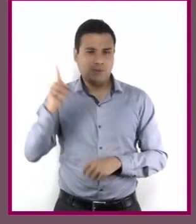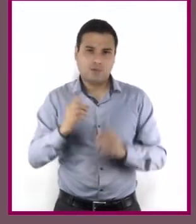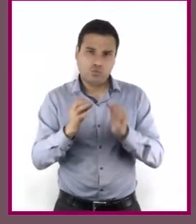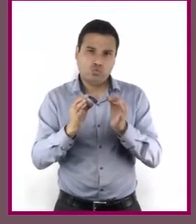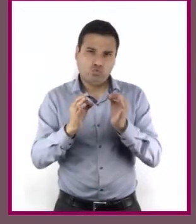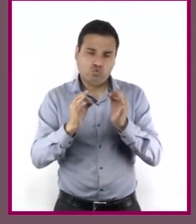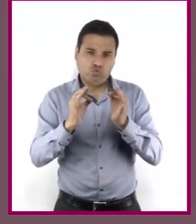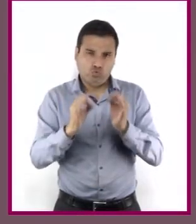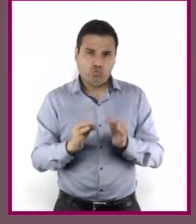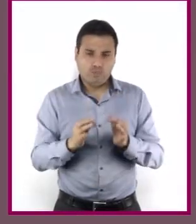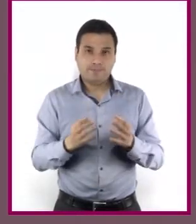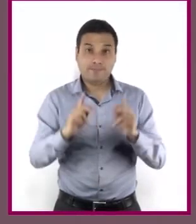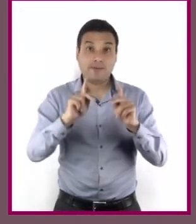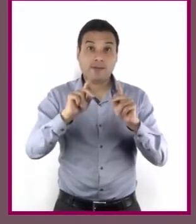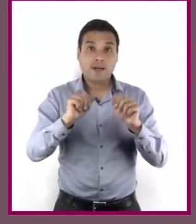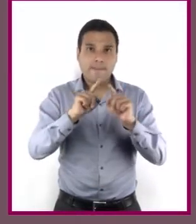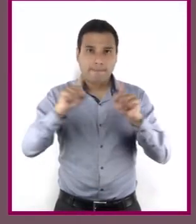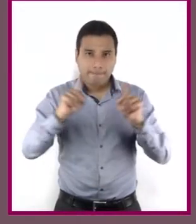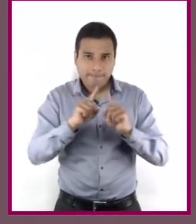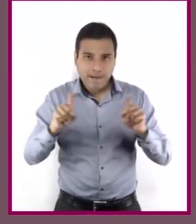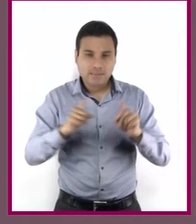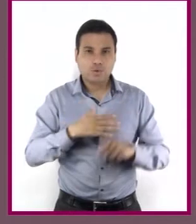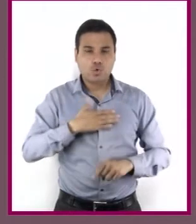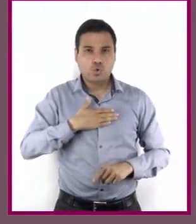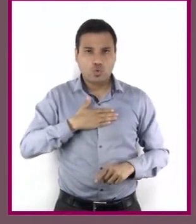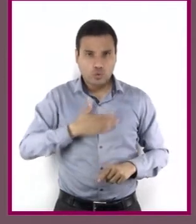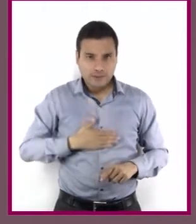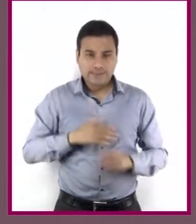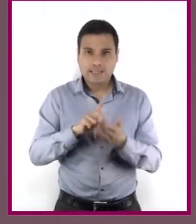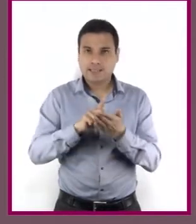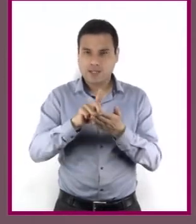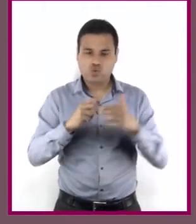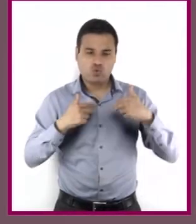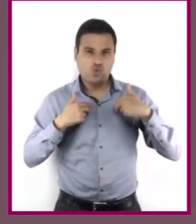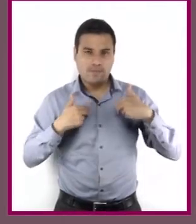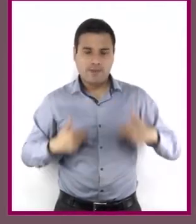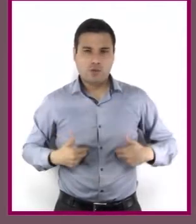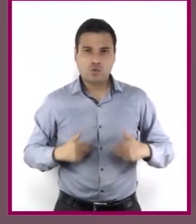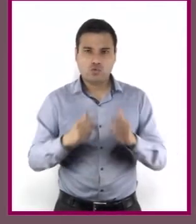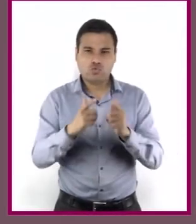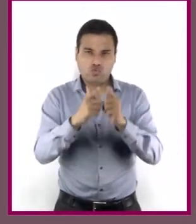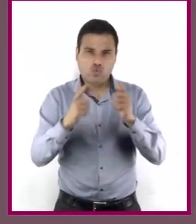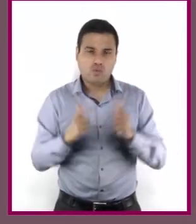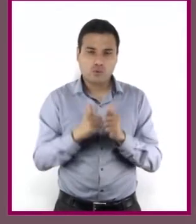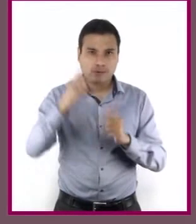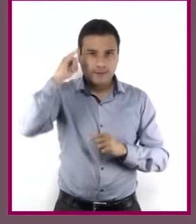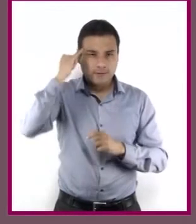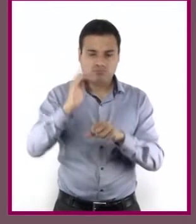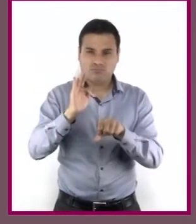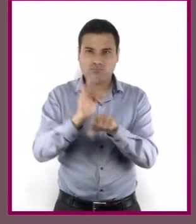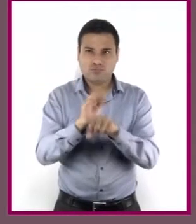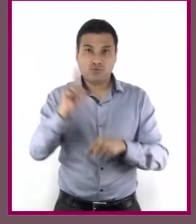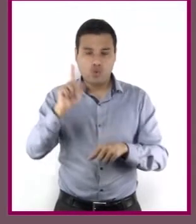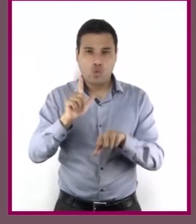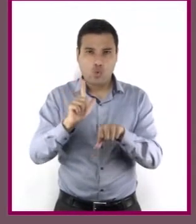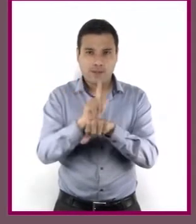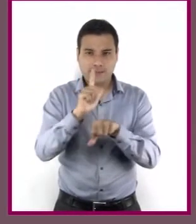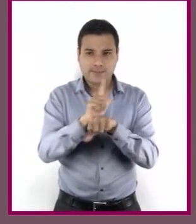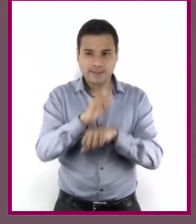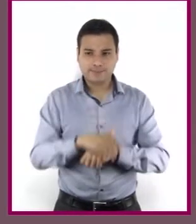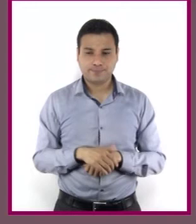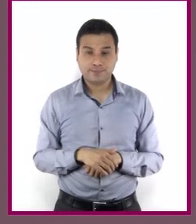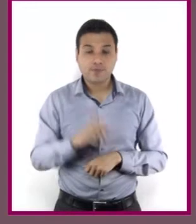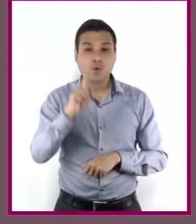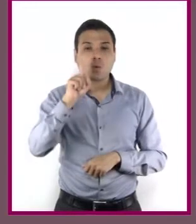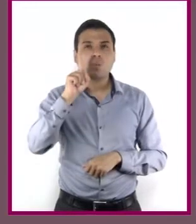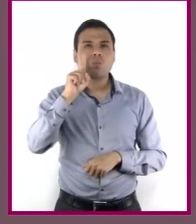paz, la justicia social y los derechos humanos de los pueblos indígenas en Guatemala. Contribuyó a la